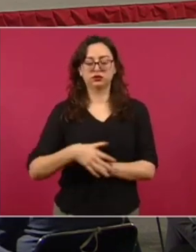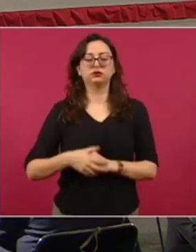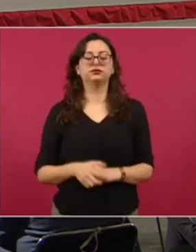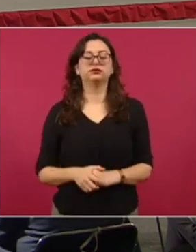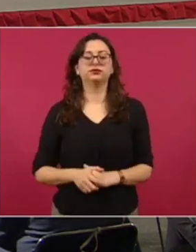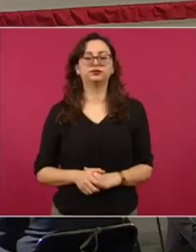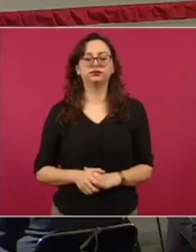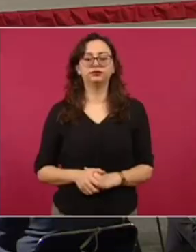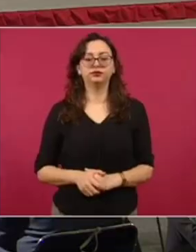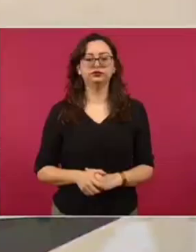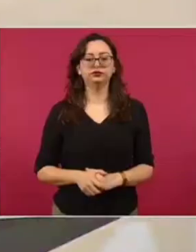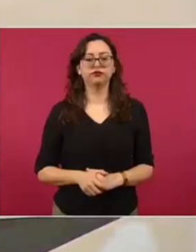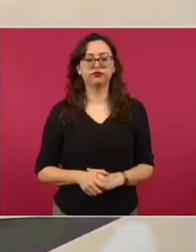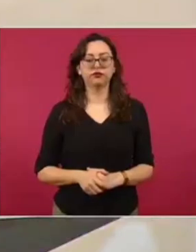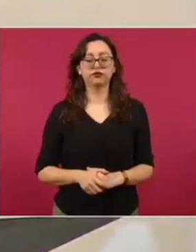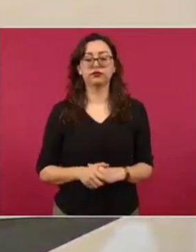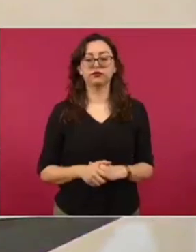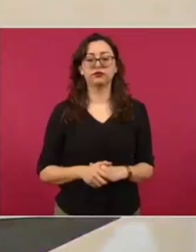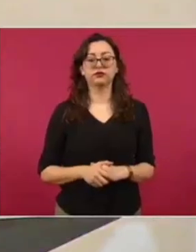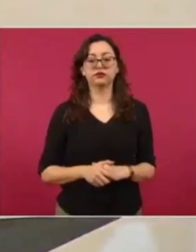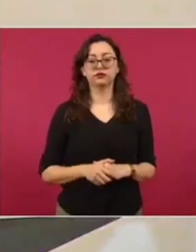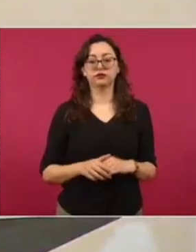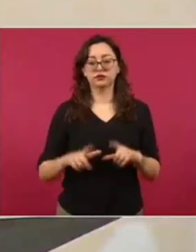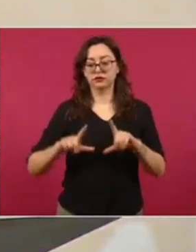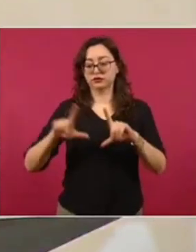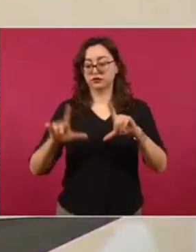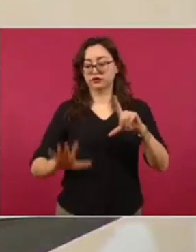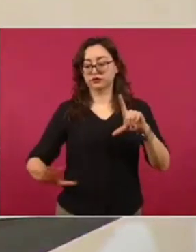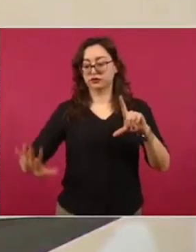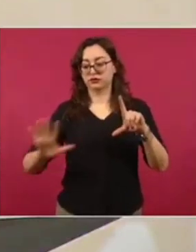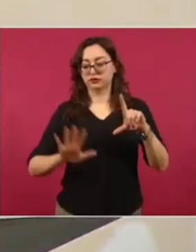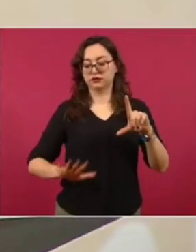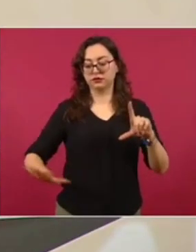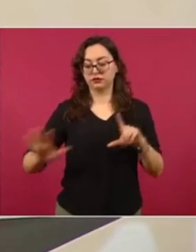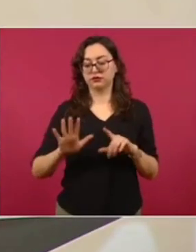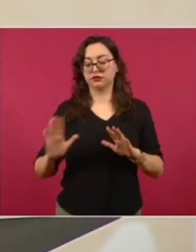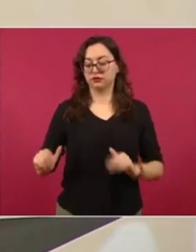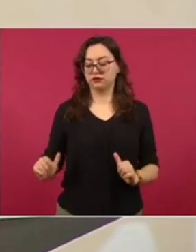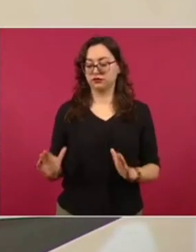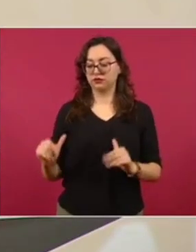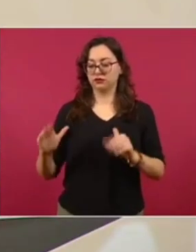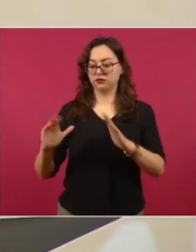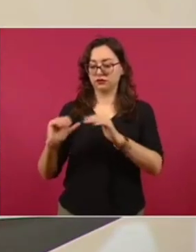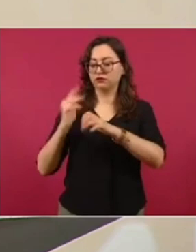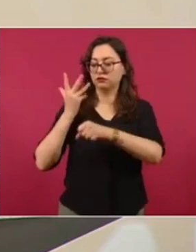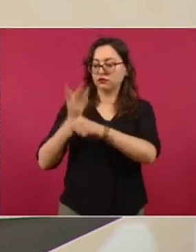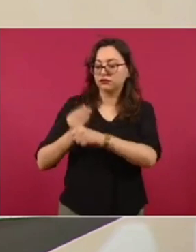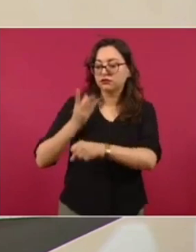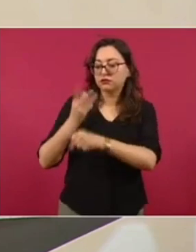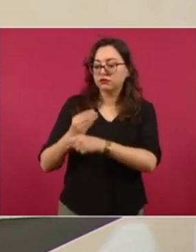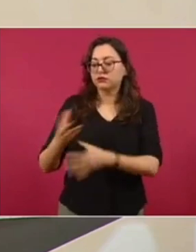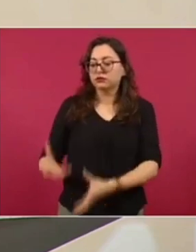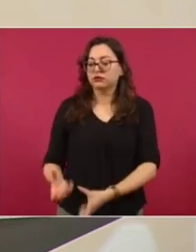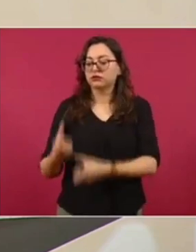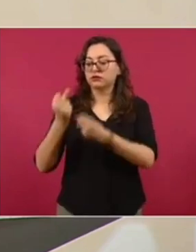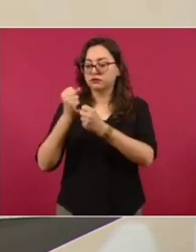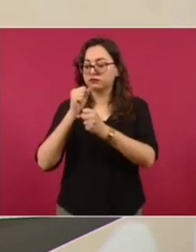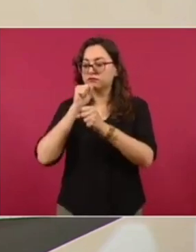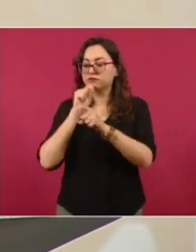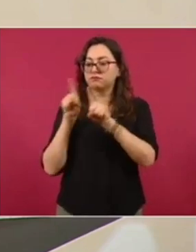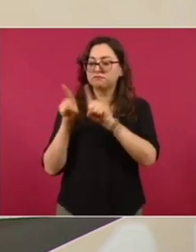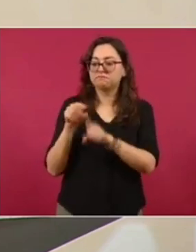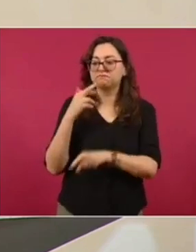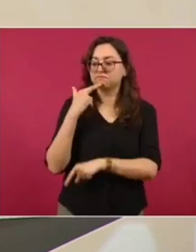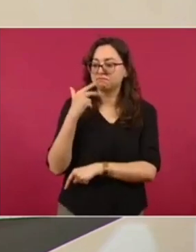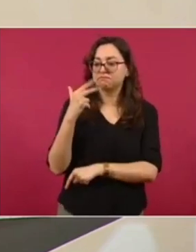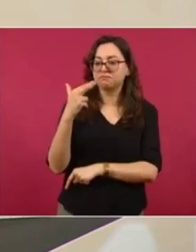Tenemos desplegados en todo el territorio, tanto para salvamento arqueológico como para el mejoramiento de las zonas arqueológicas,